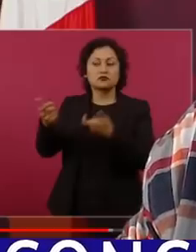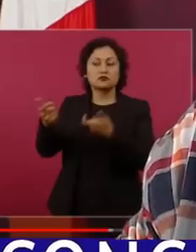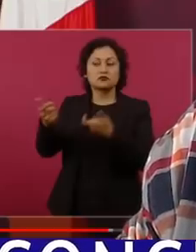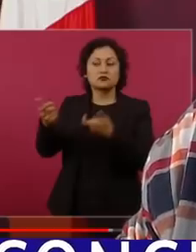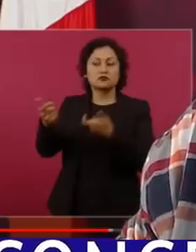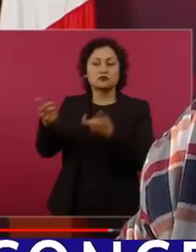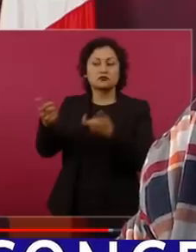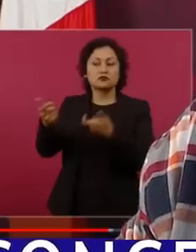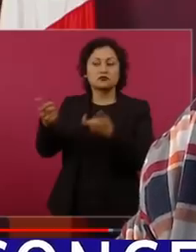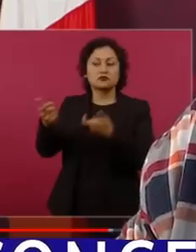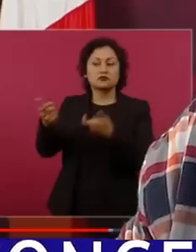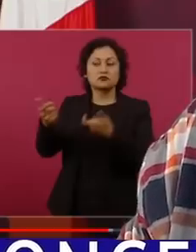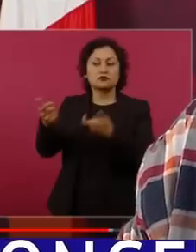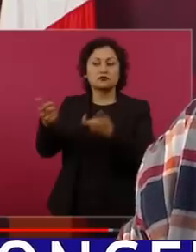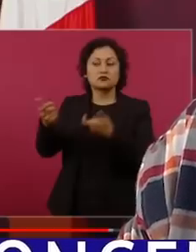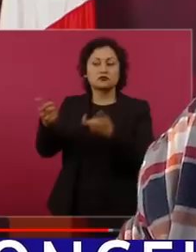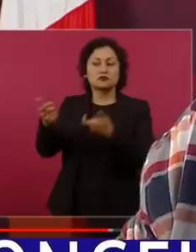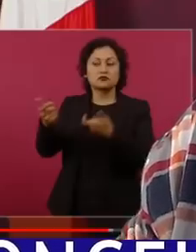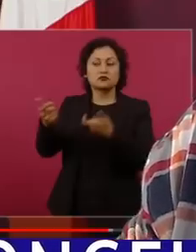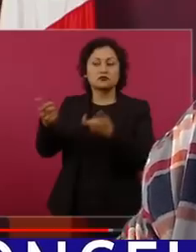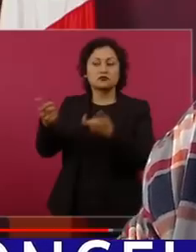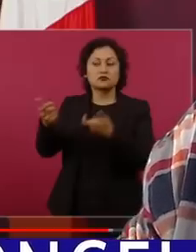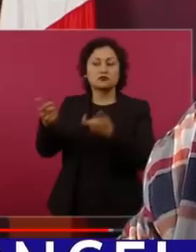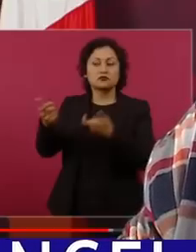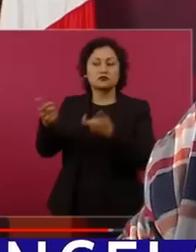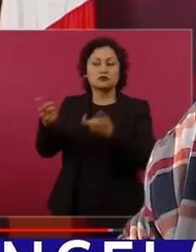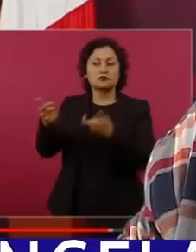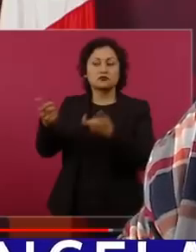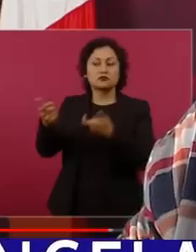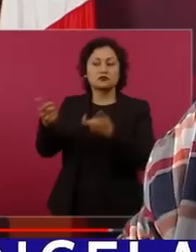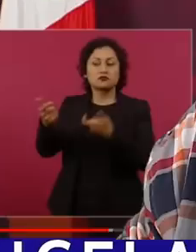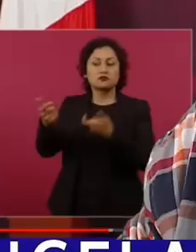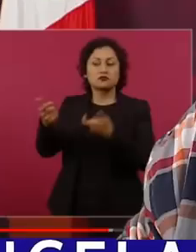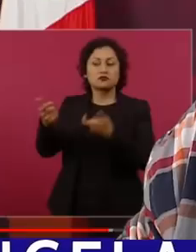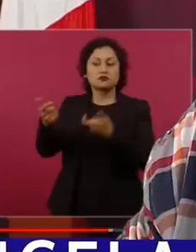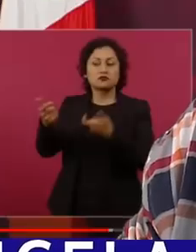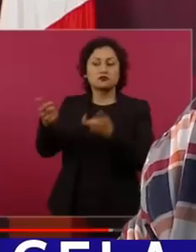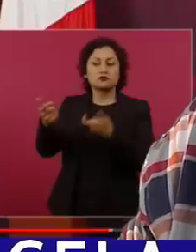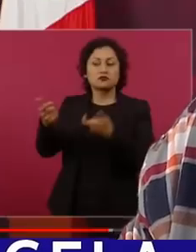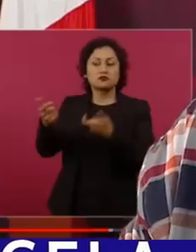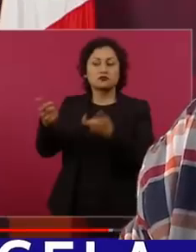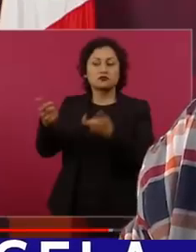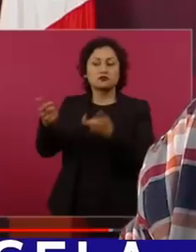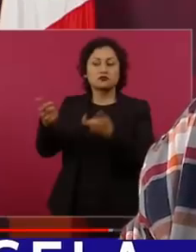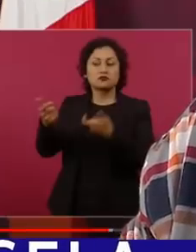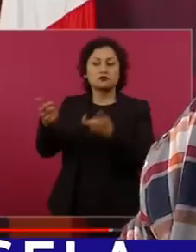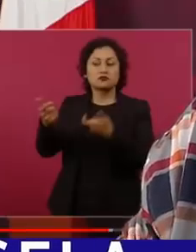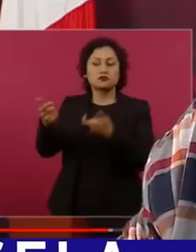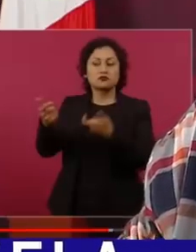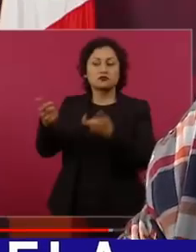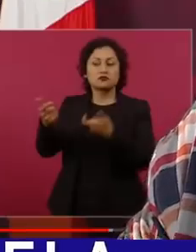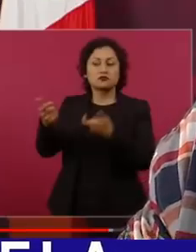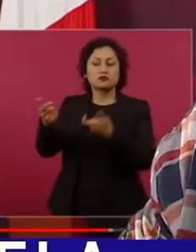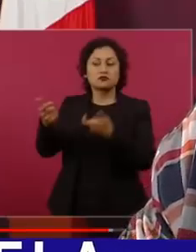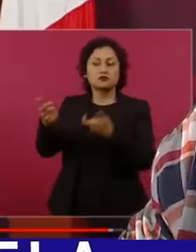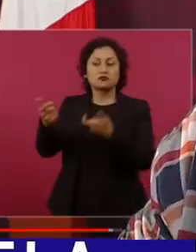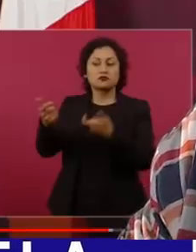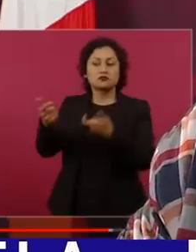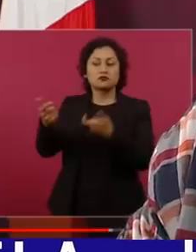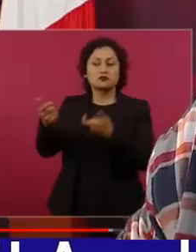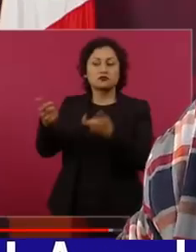Entonces, efectivamente, Andrés Manuel López Obrador le golpea durísimo, ha decidido